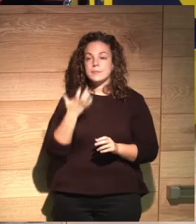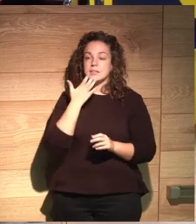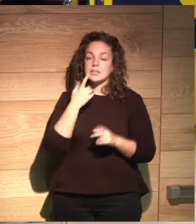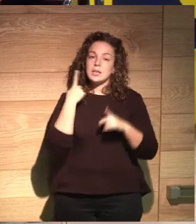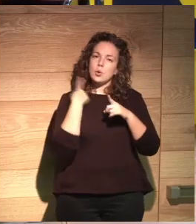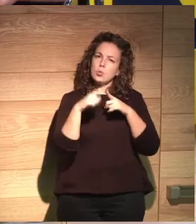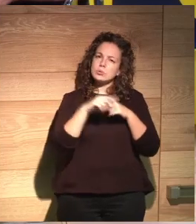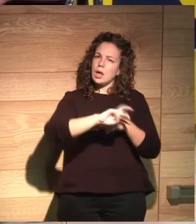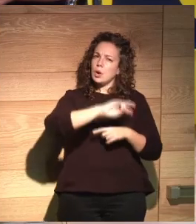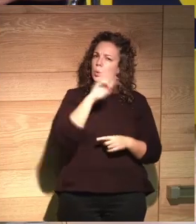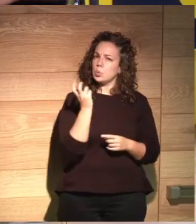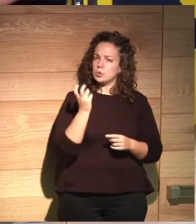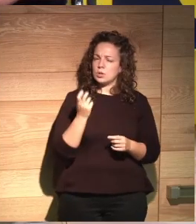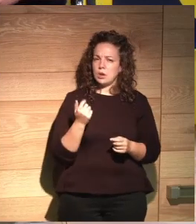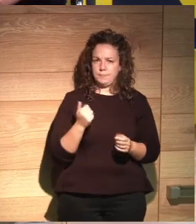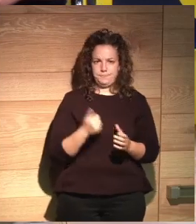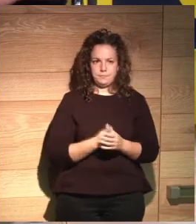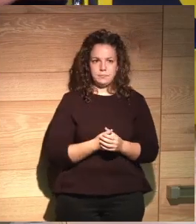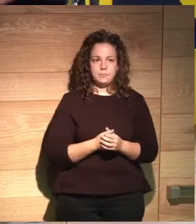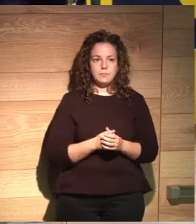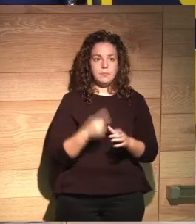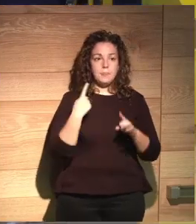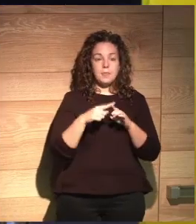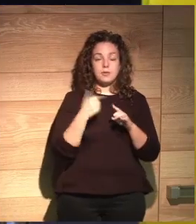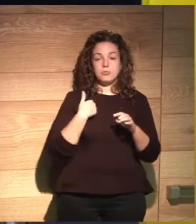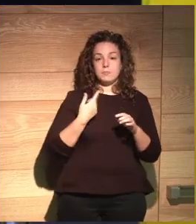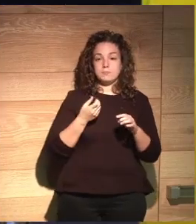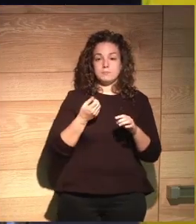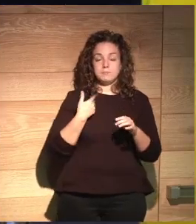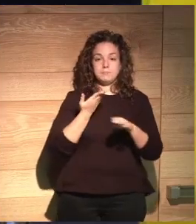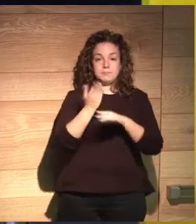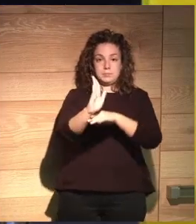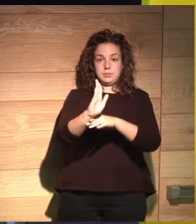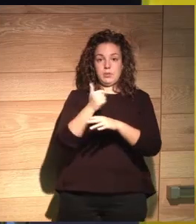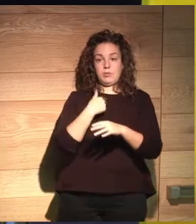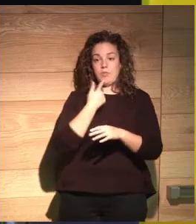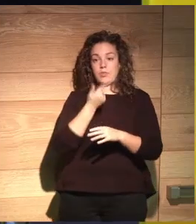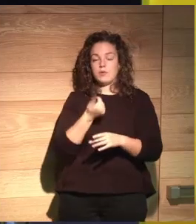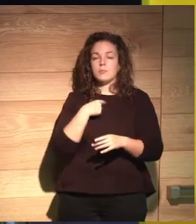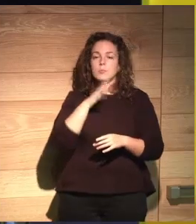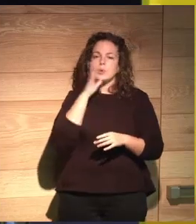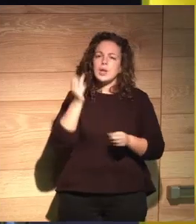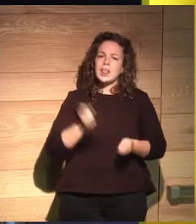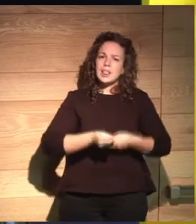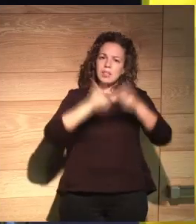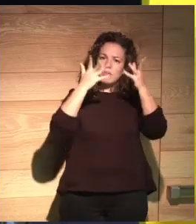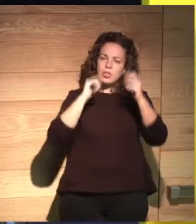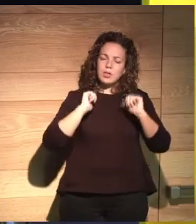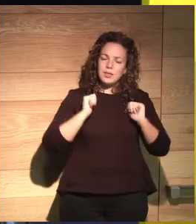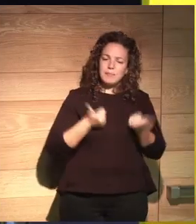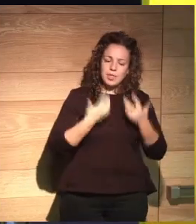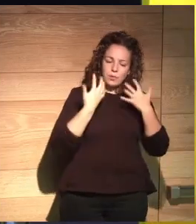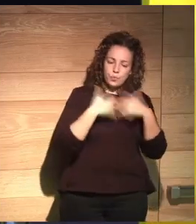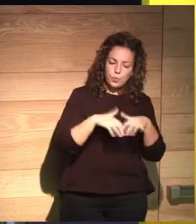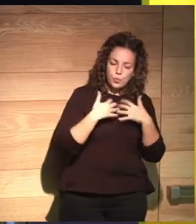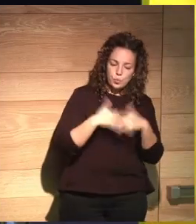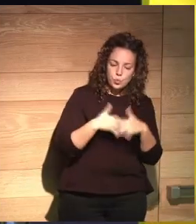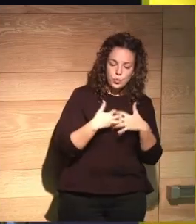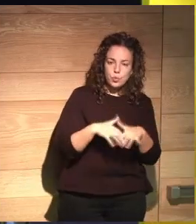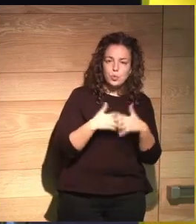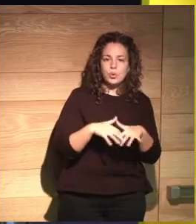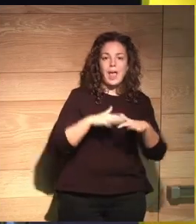y que lo que yo aludía en mi breve presentación y es que ese edificio empieza a funcionar como